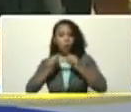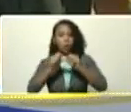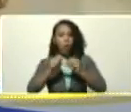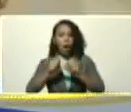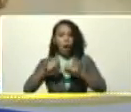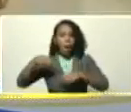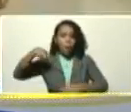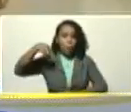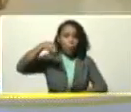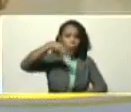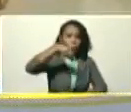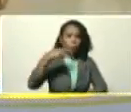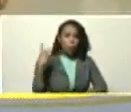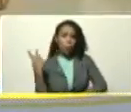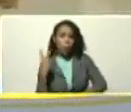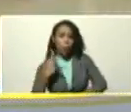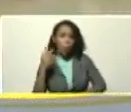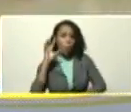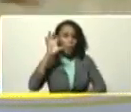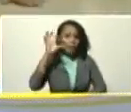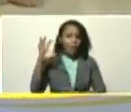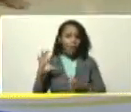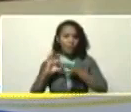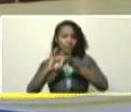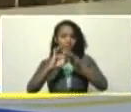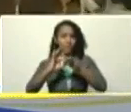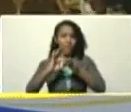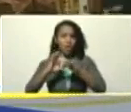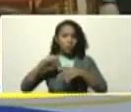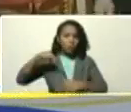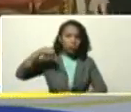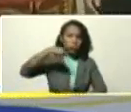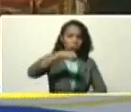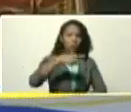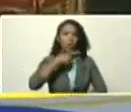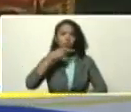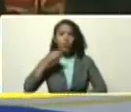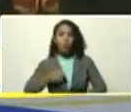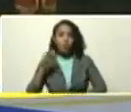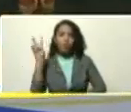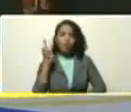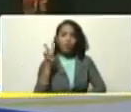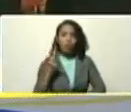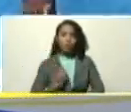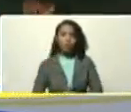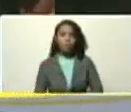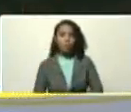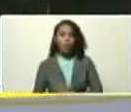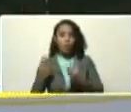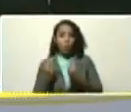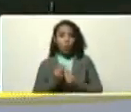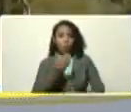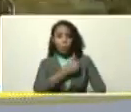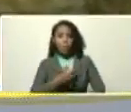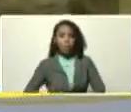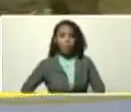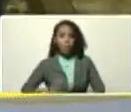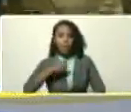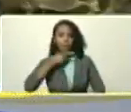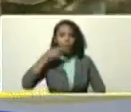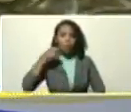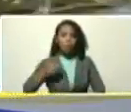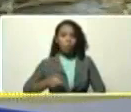caminando juntos, unidos, Rusia y Venezuela. Junto al presidente Vladimir